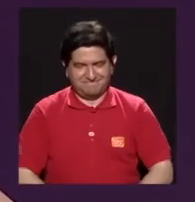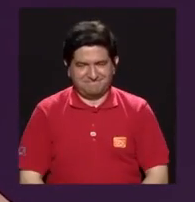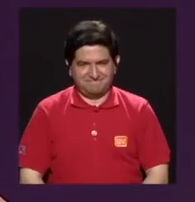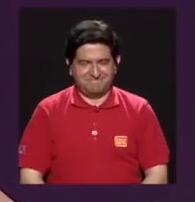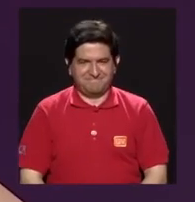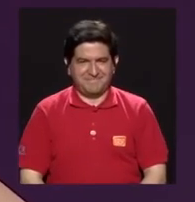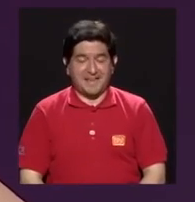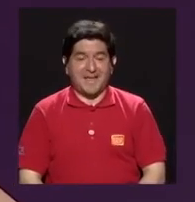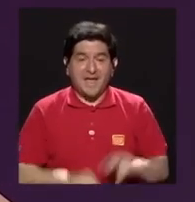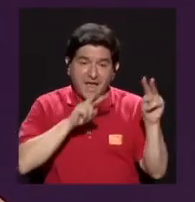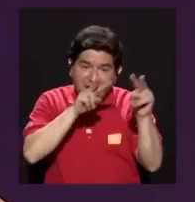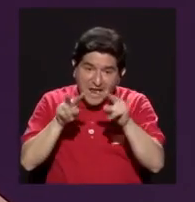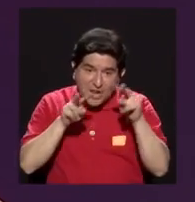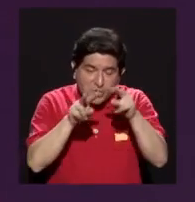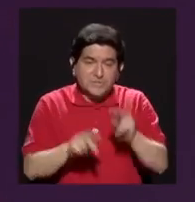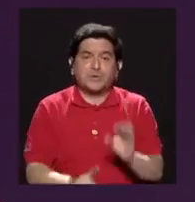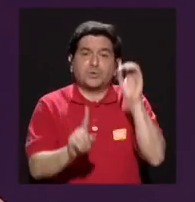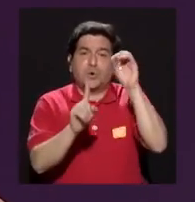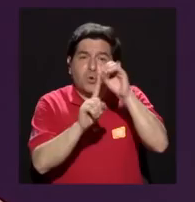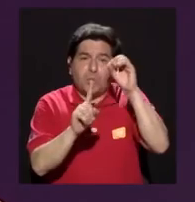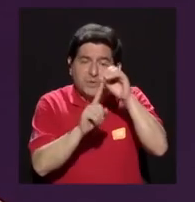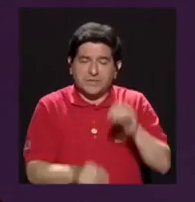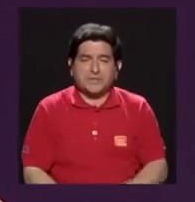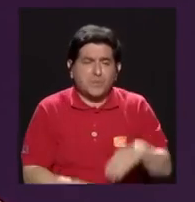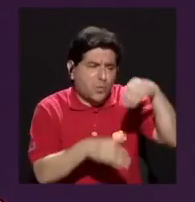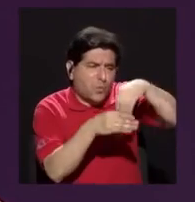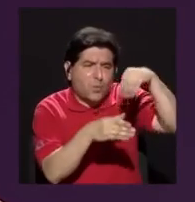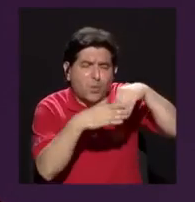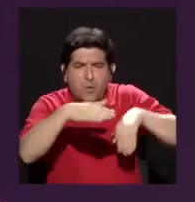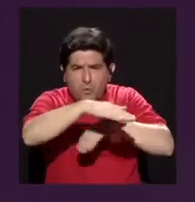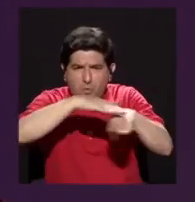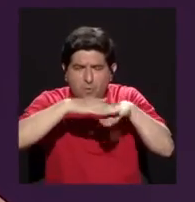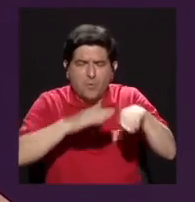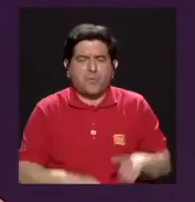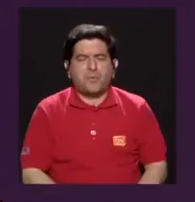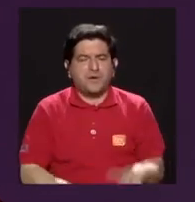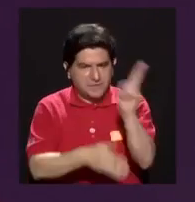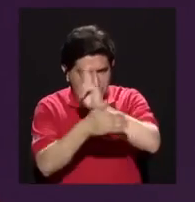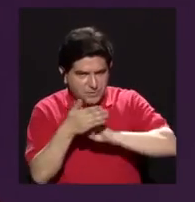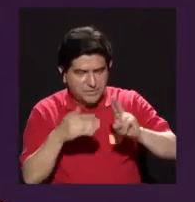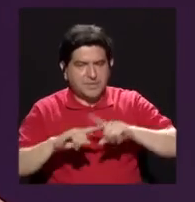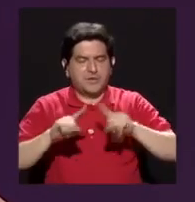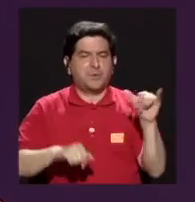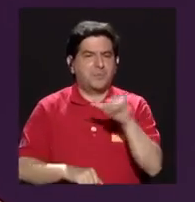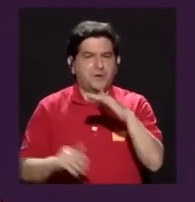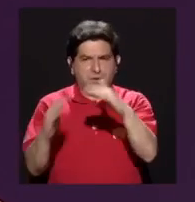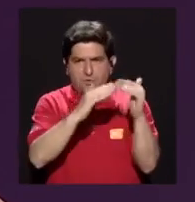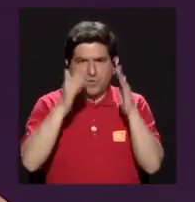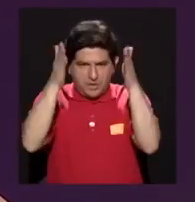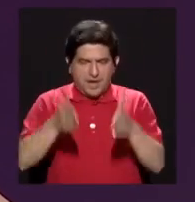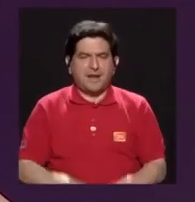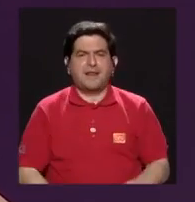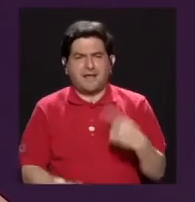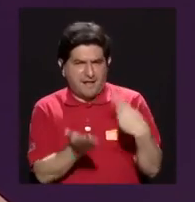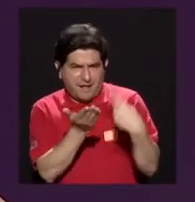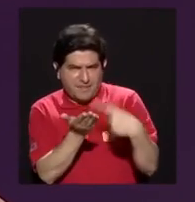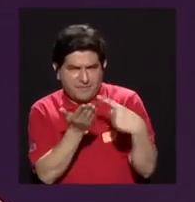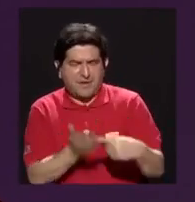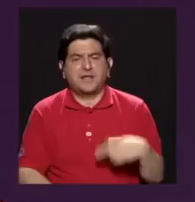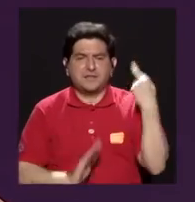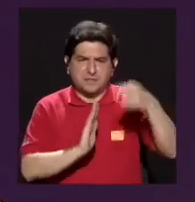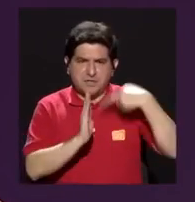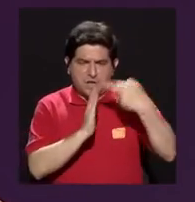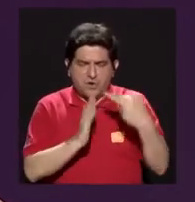observatorio nace con el objetivo de aportar fundamentos académicos pero también ciudadanos al debate sobre el papel de la publicidad